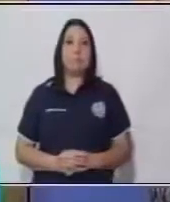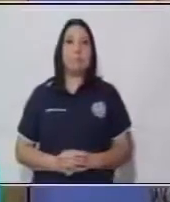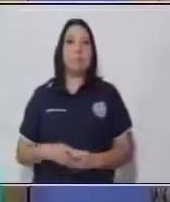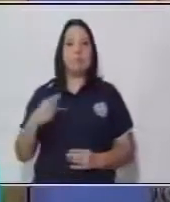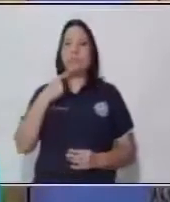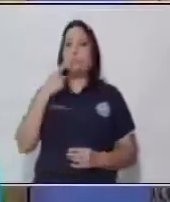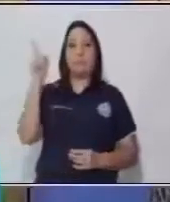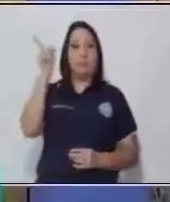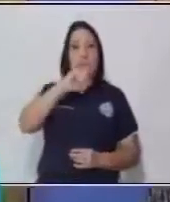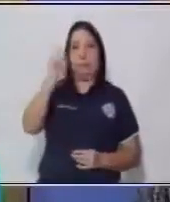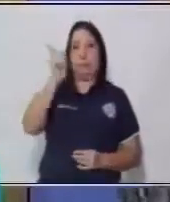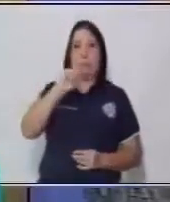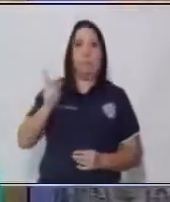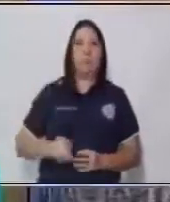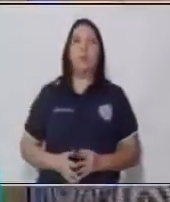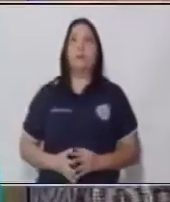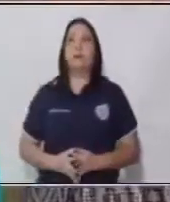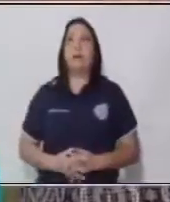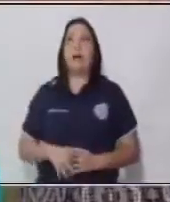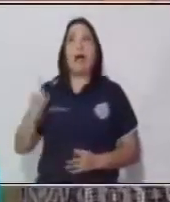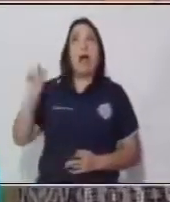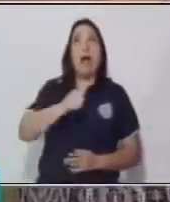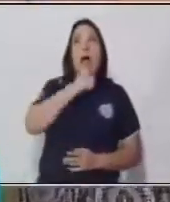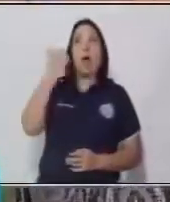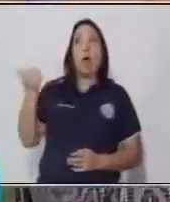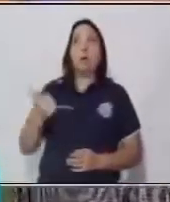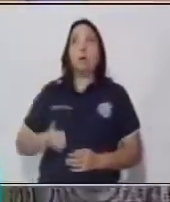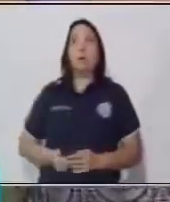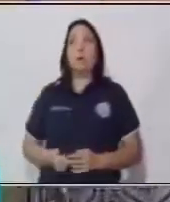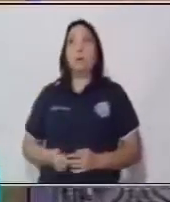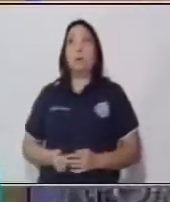de la tarjeta que ya encontramos. Veamos esta otra.